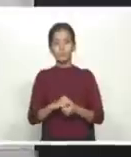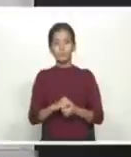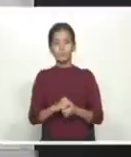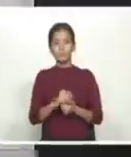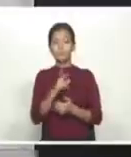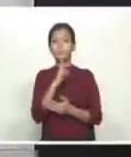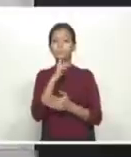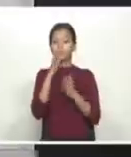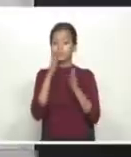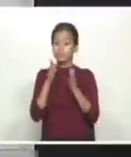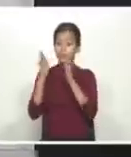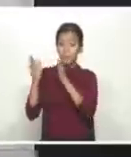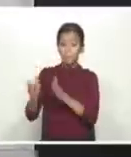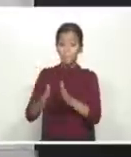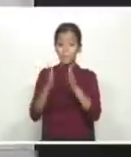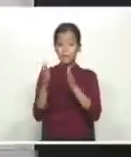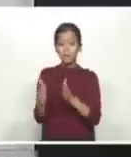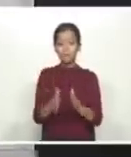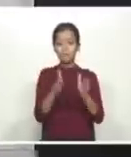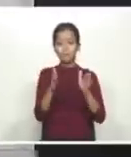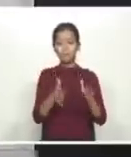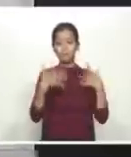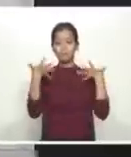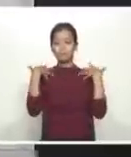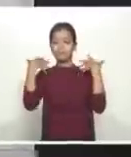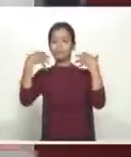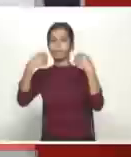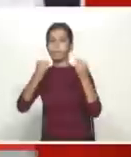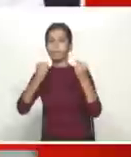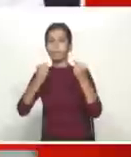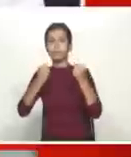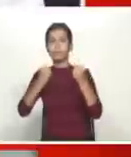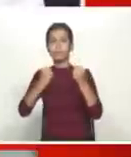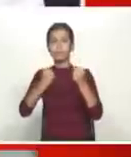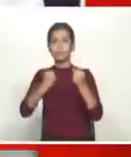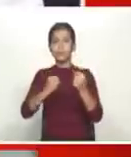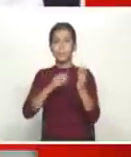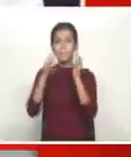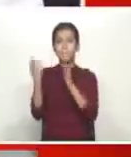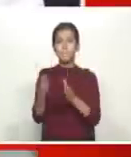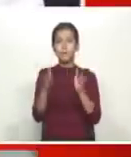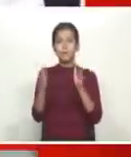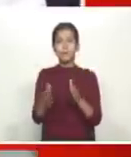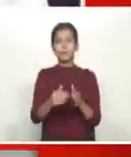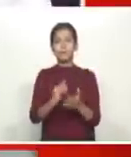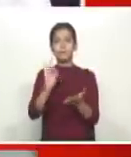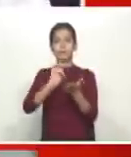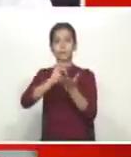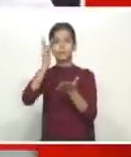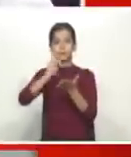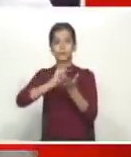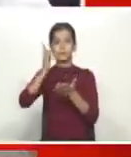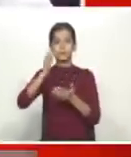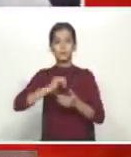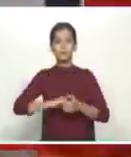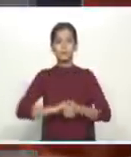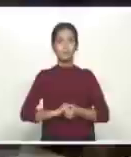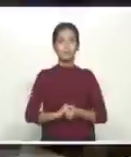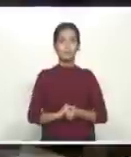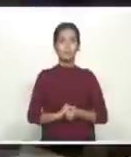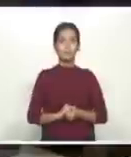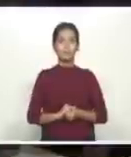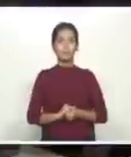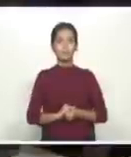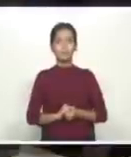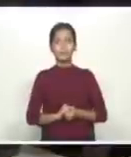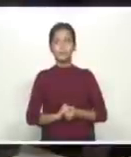pueblo organizado es un pueblo fuerte, un pueblo organizado es un pueblo invencible. Muchas gracias. Tenemos también